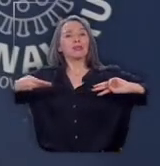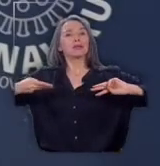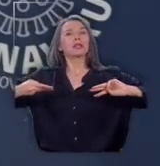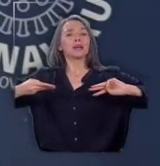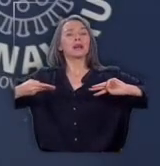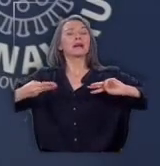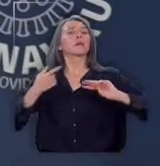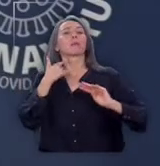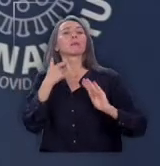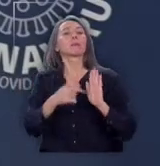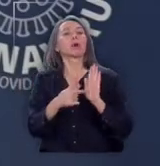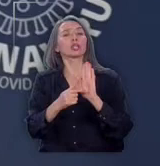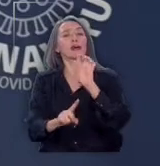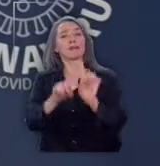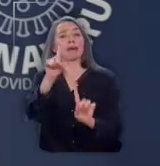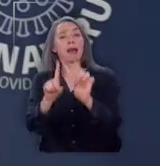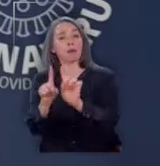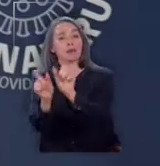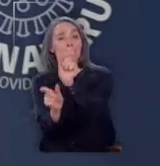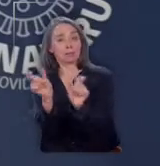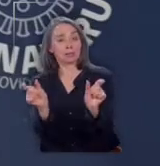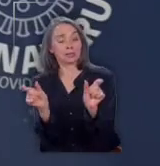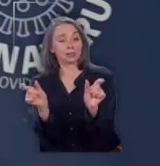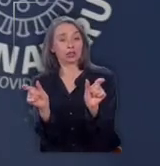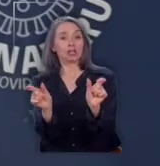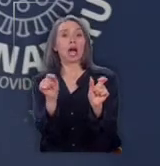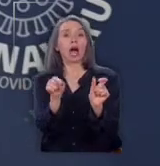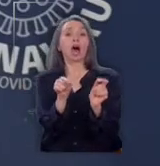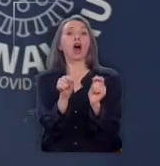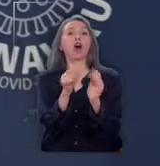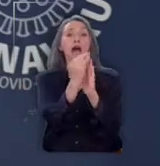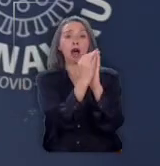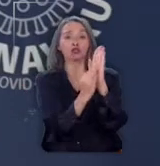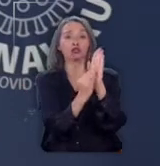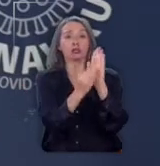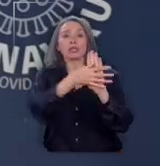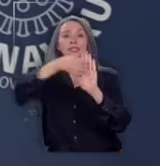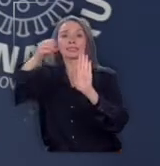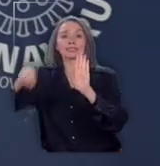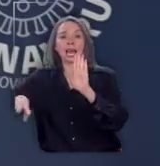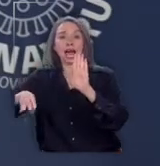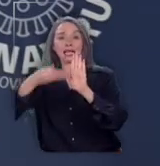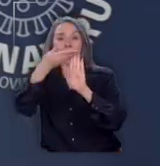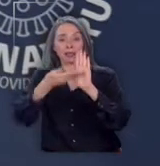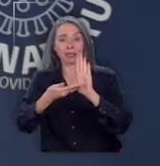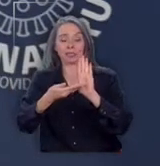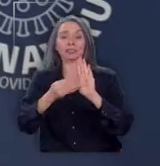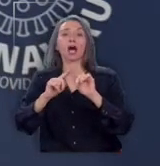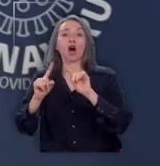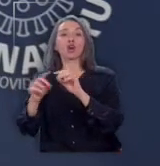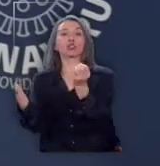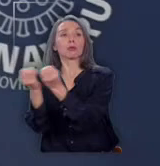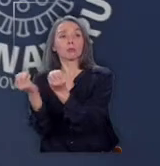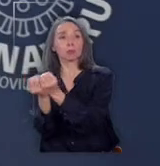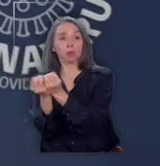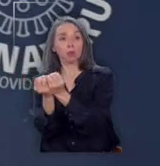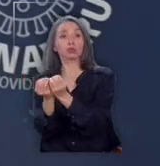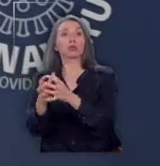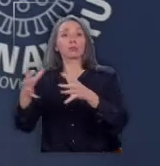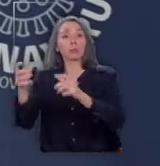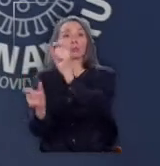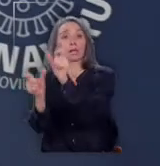explica que algunas personas ahora se excluyan de la lista y otras un número significativo muy